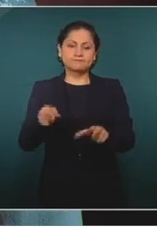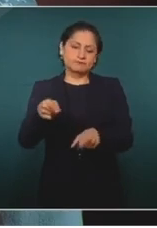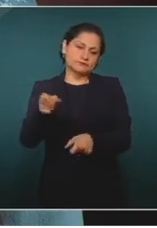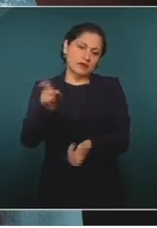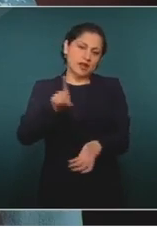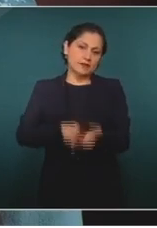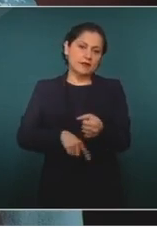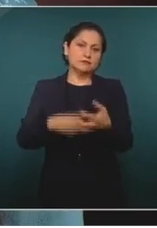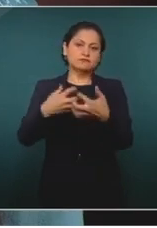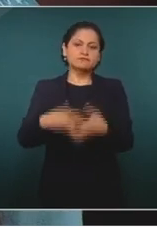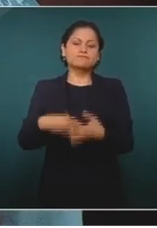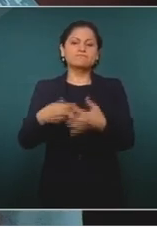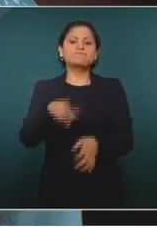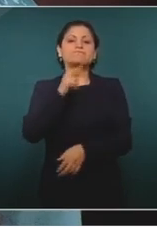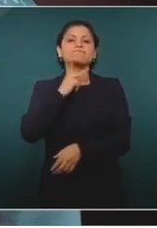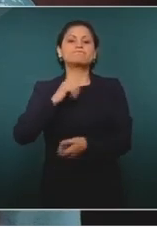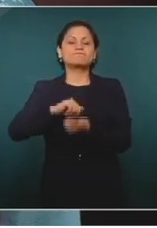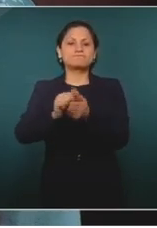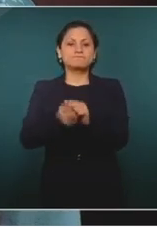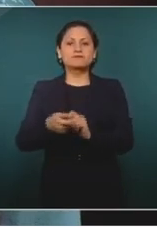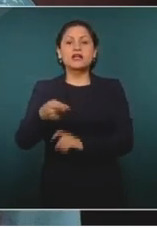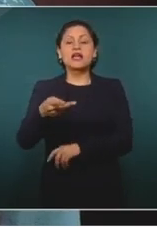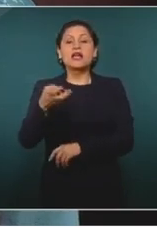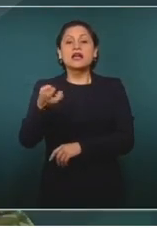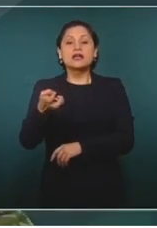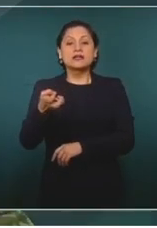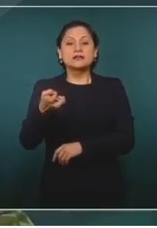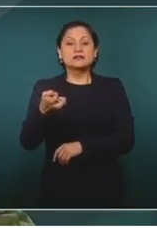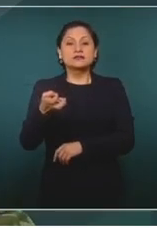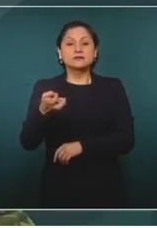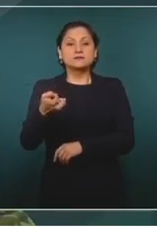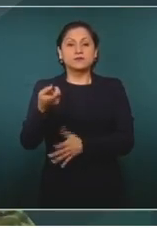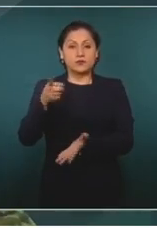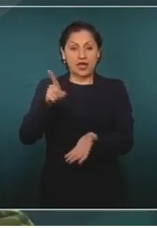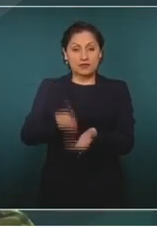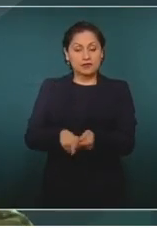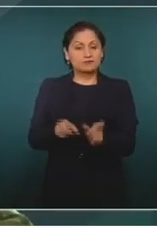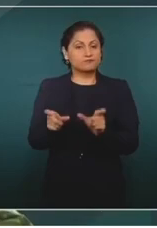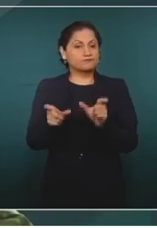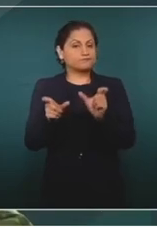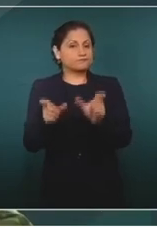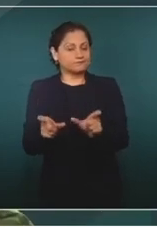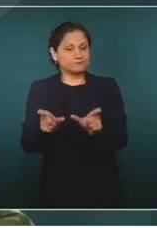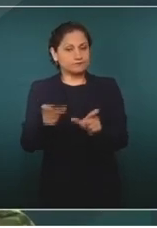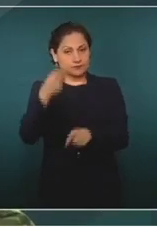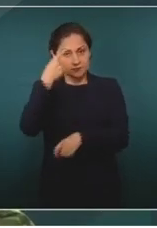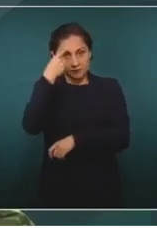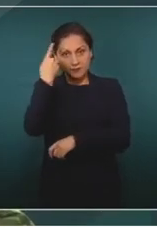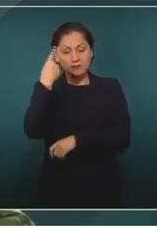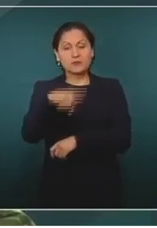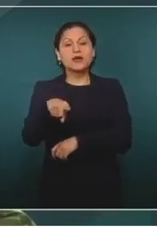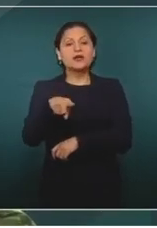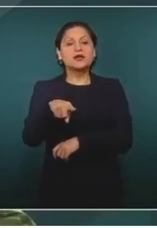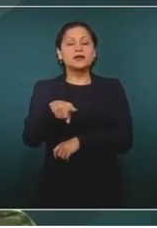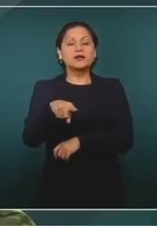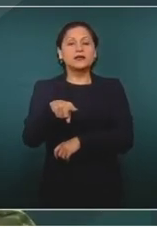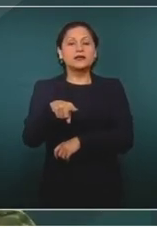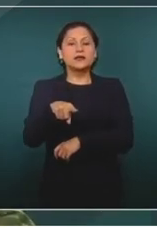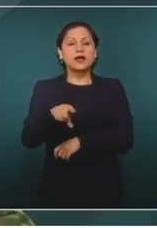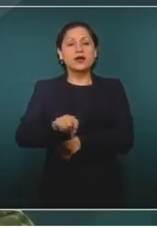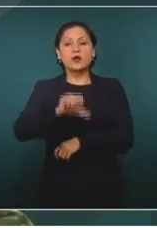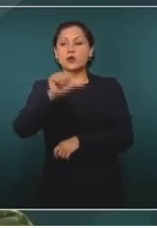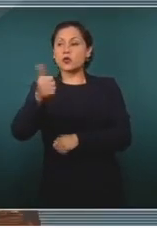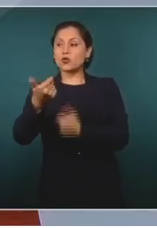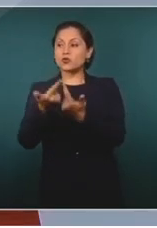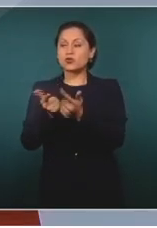ellas. Se le dio una seguridad específica para evitar que el grupo